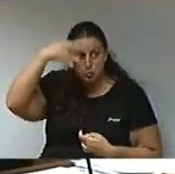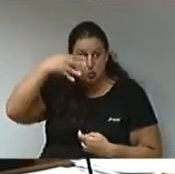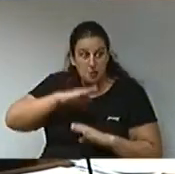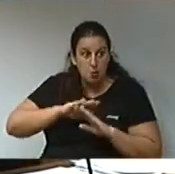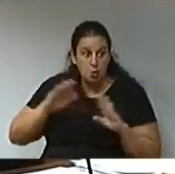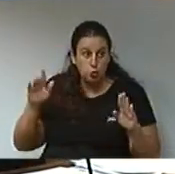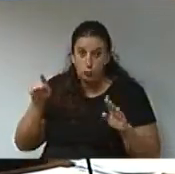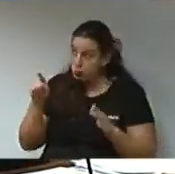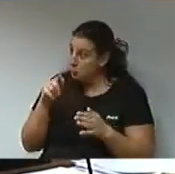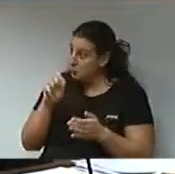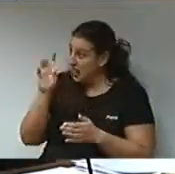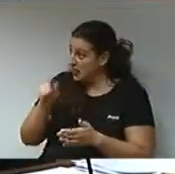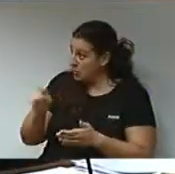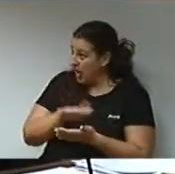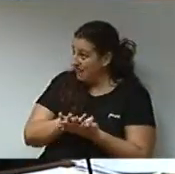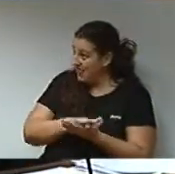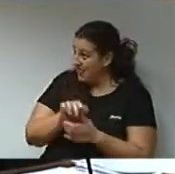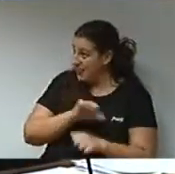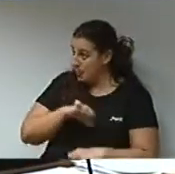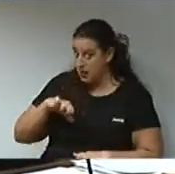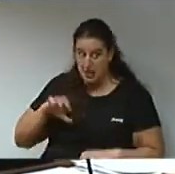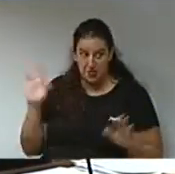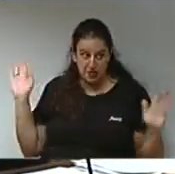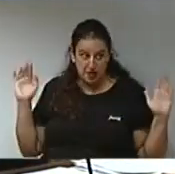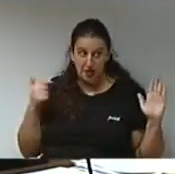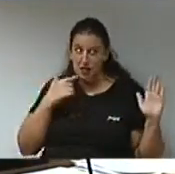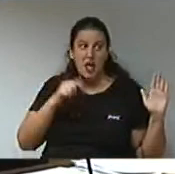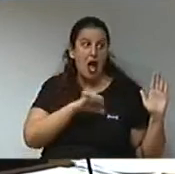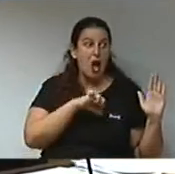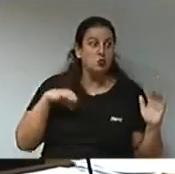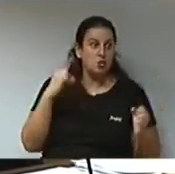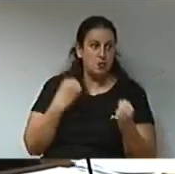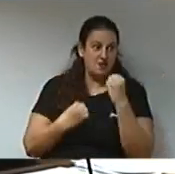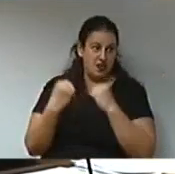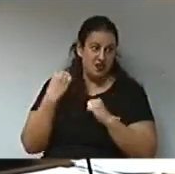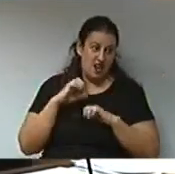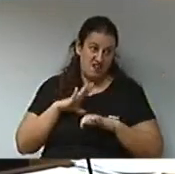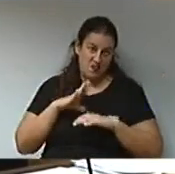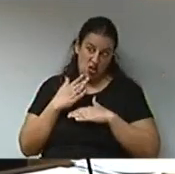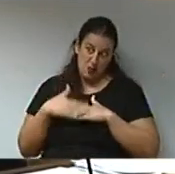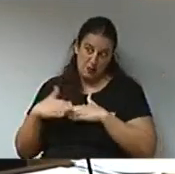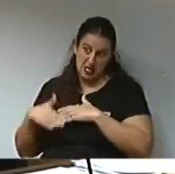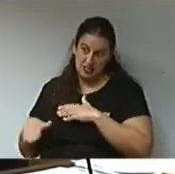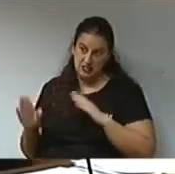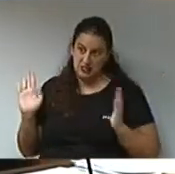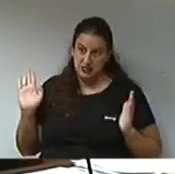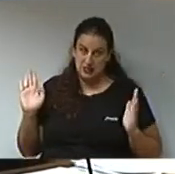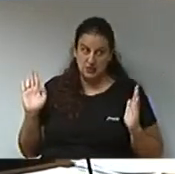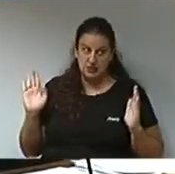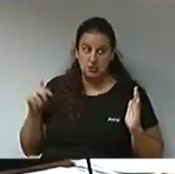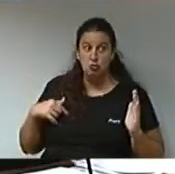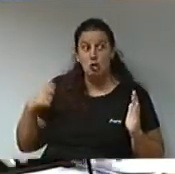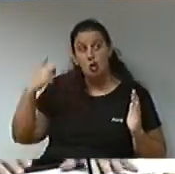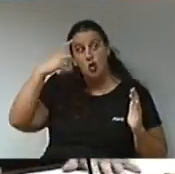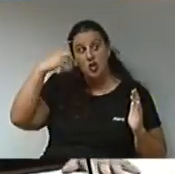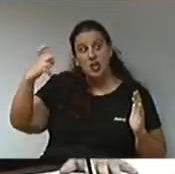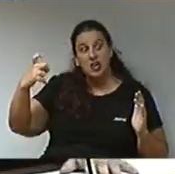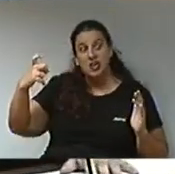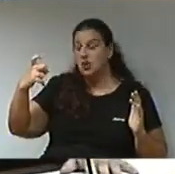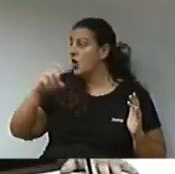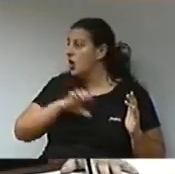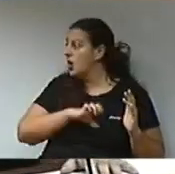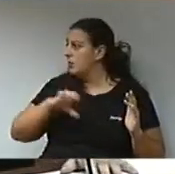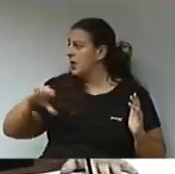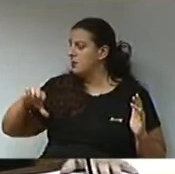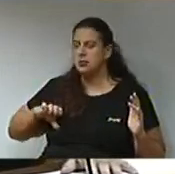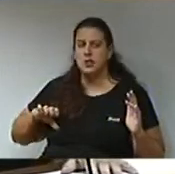ya de independencia. Anem a veure. Hombre, autonomía financiera, pero dentro de unos límites, ¿no? ¿O no? Yo creo que vamos a ver. Autonomía,